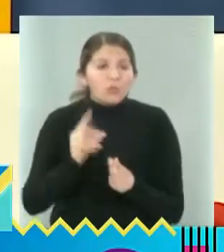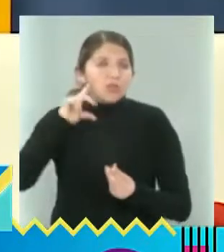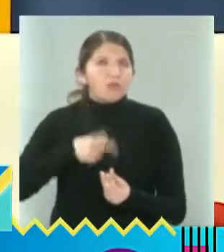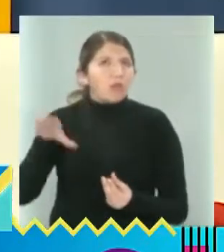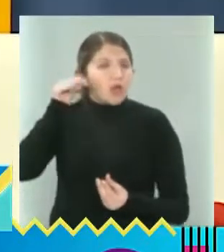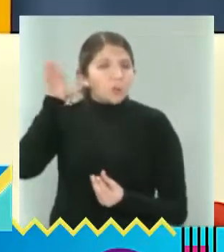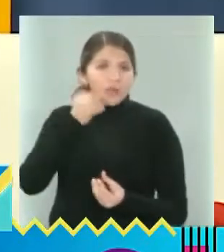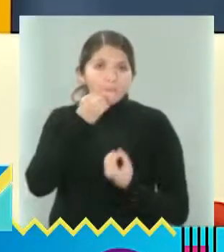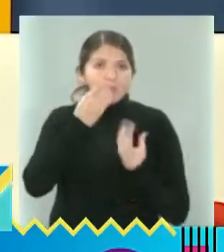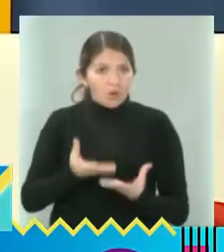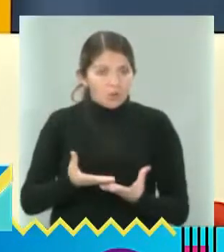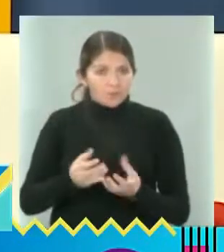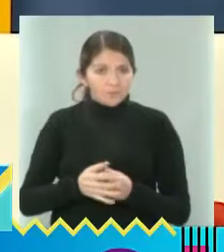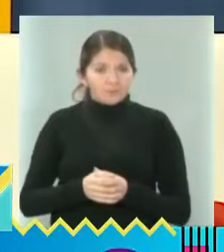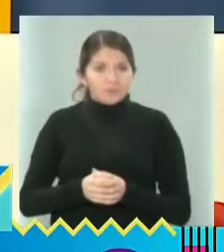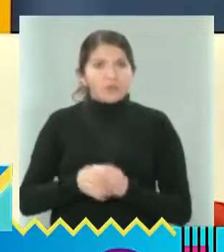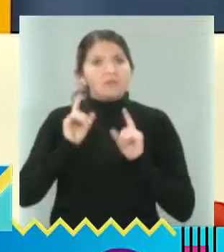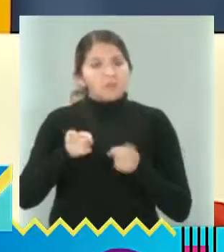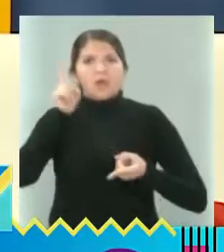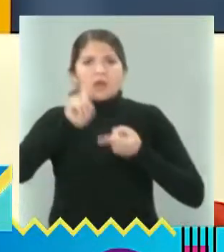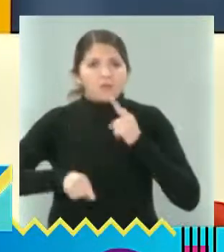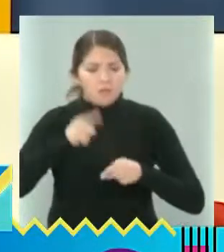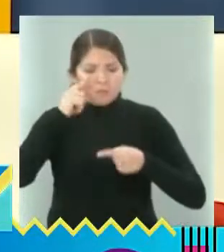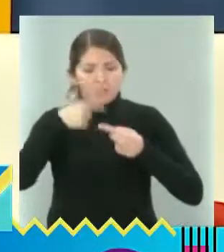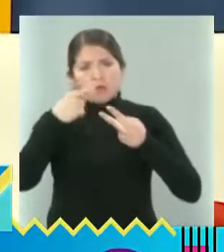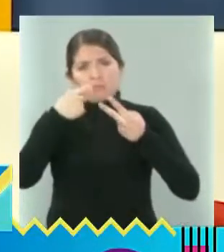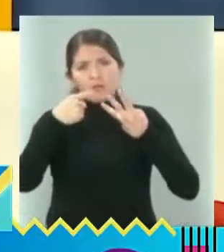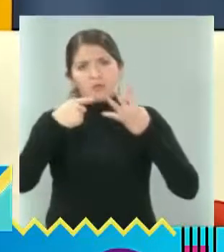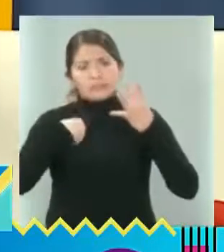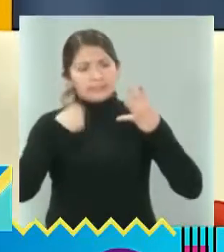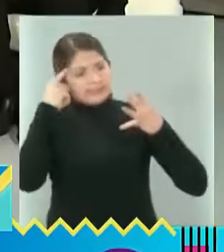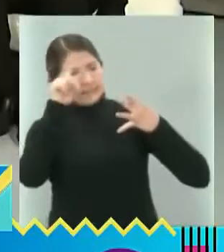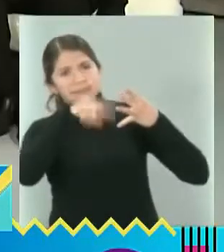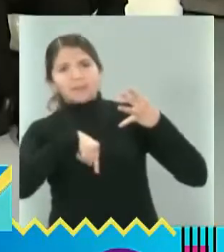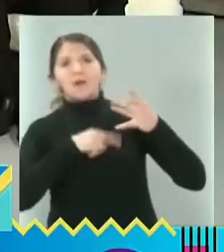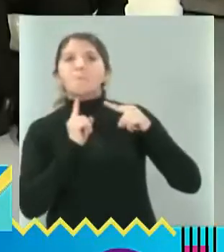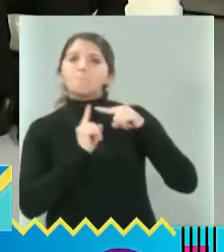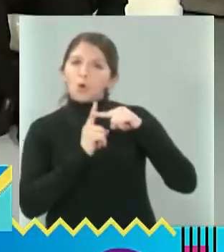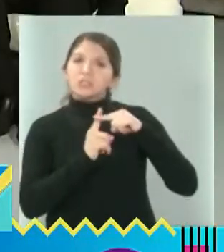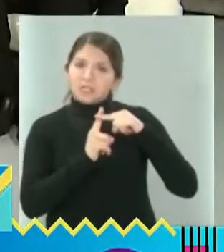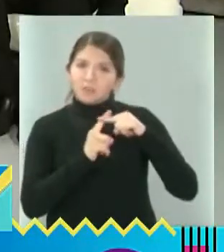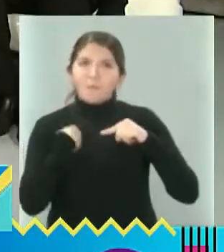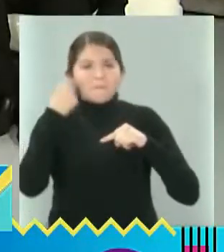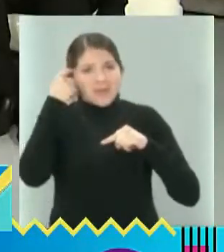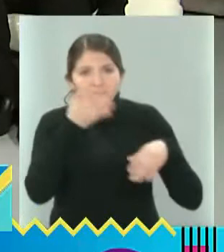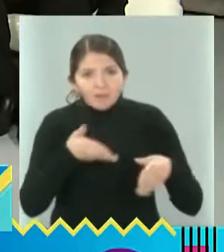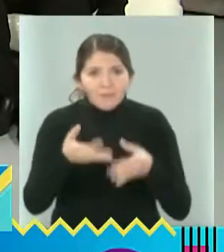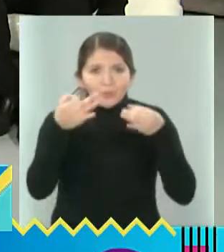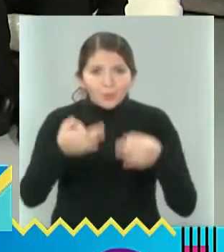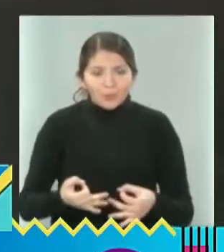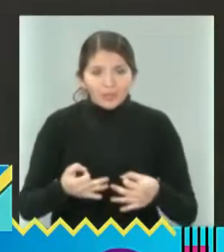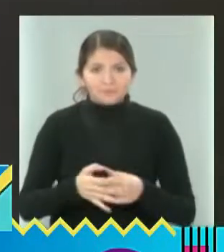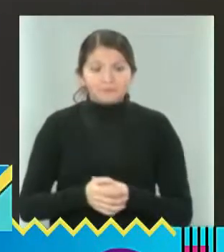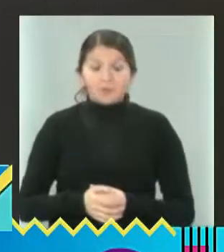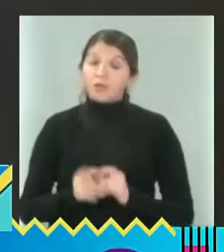y tenemos aros magnéticos, intérpretes. Entonces me gusta pensar que vamos por buen camino. Está bueno eso y está bueno